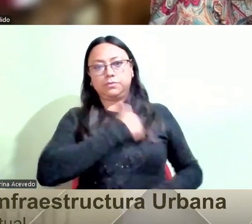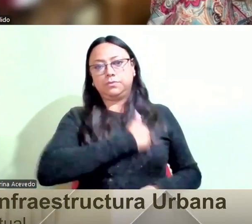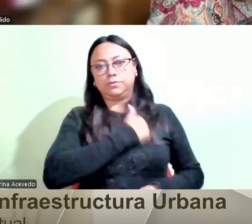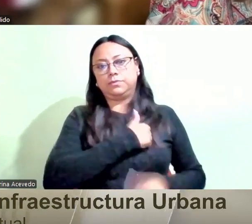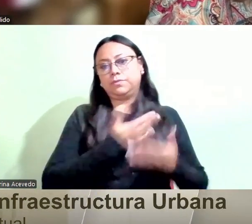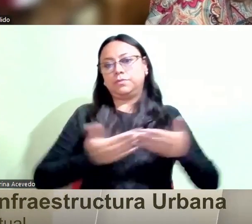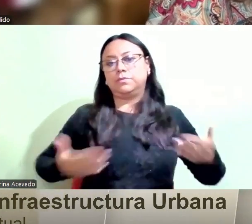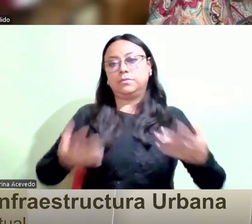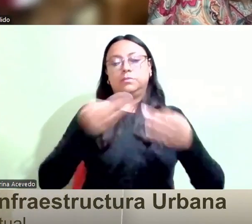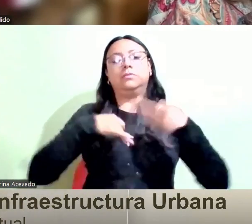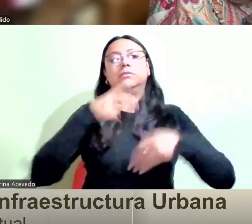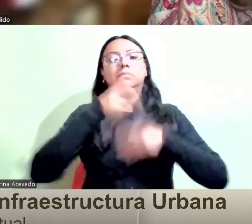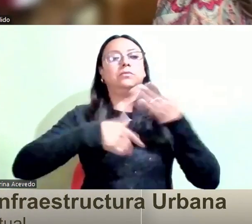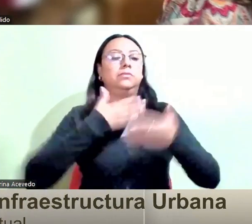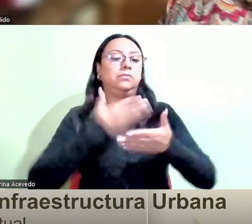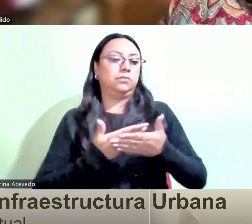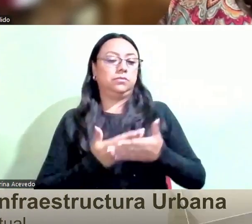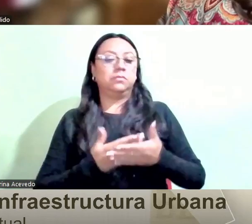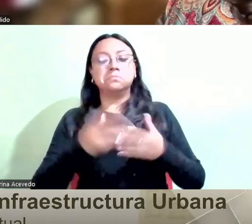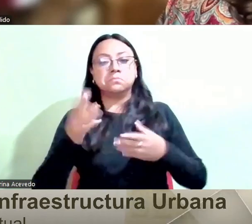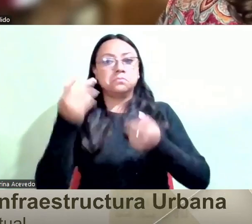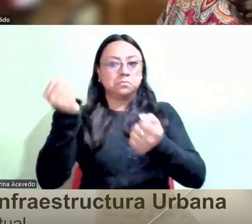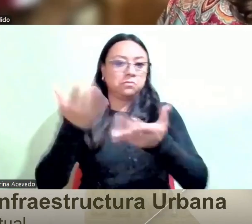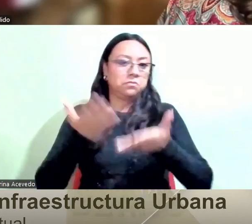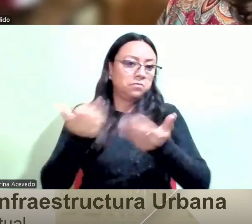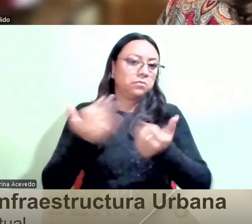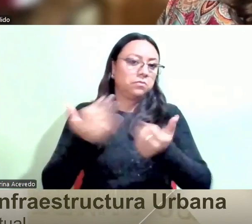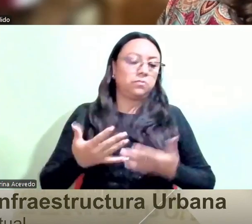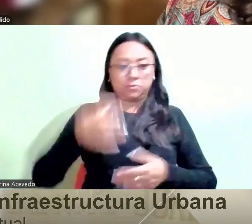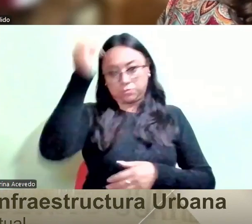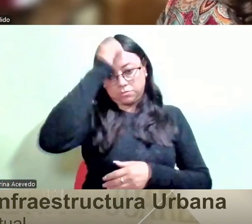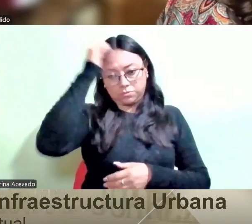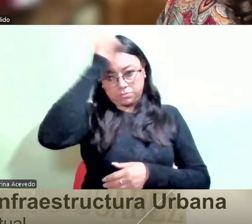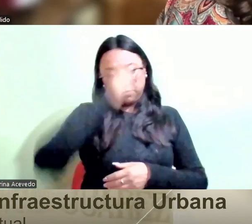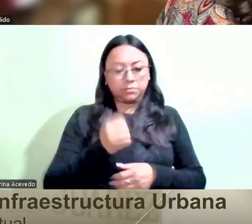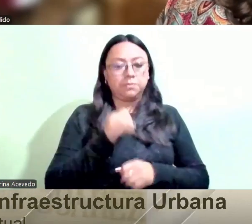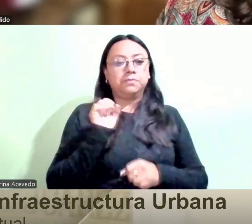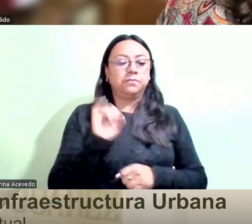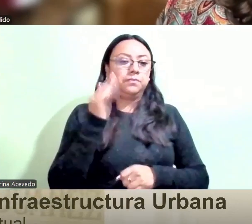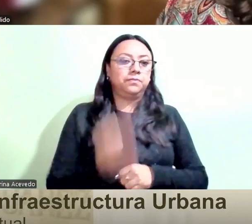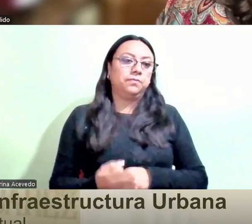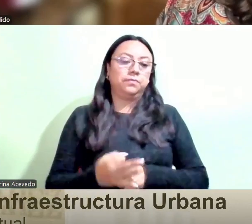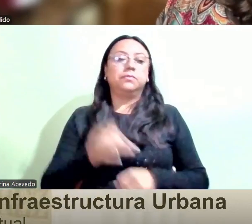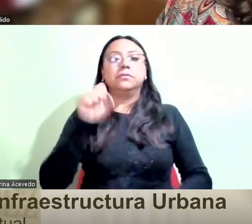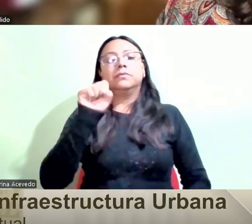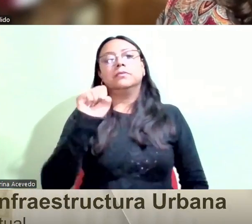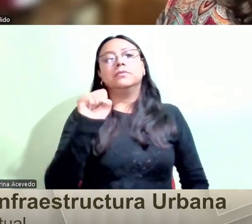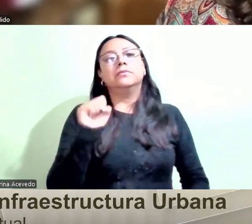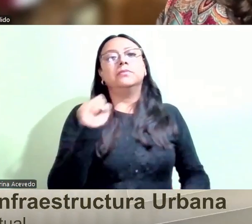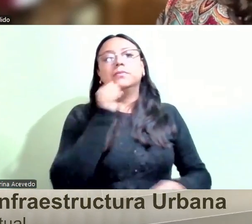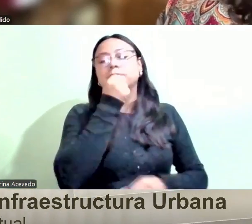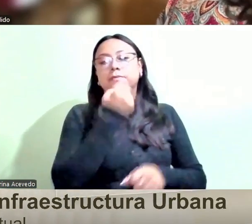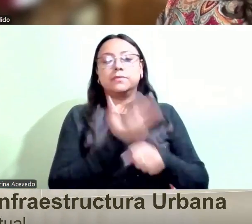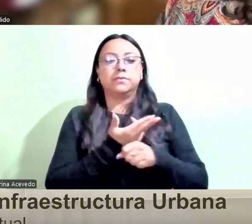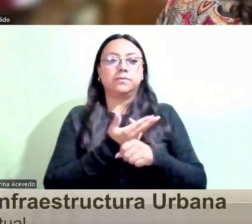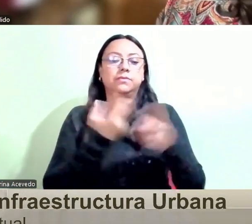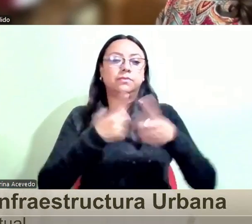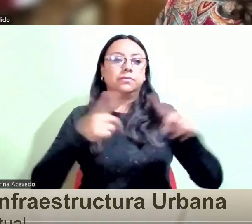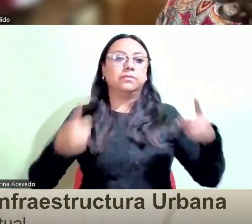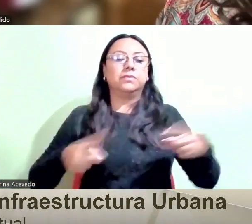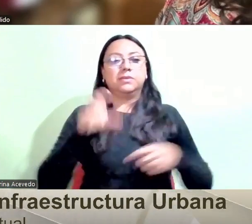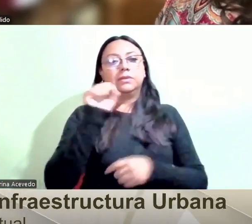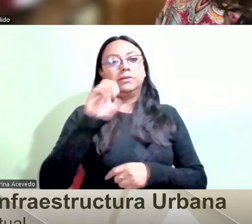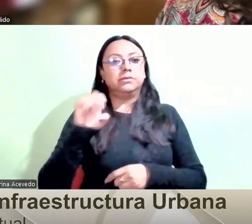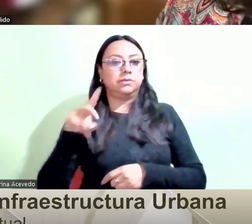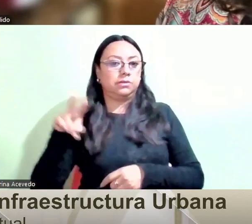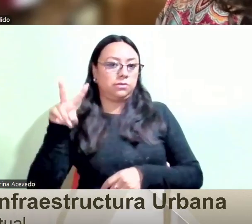dictaminación se recibieron opiniones favorables de la Secretaría de Desarrollo Urbano y Vivienda, la Secretaría del Medio Ambiente, el Sistema de Aguas, Secretaría de